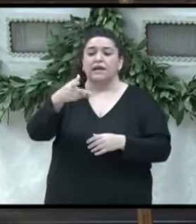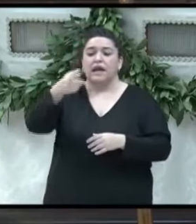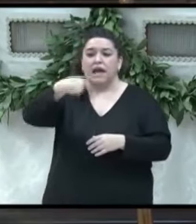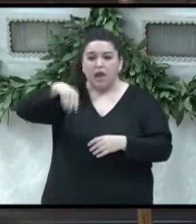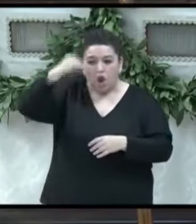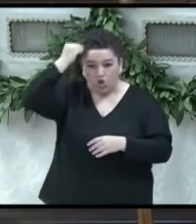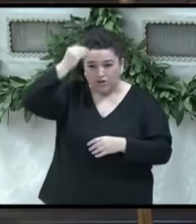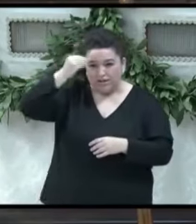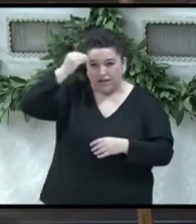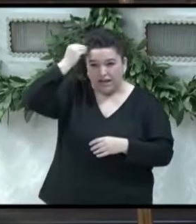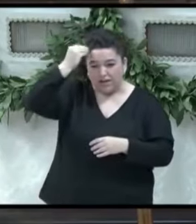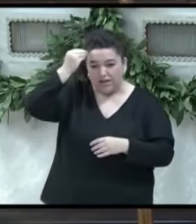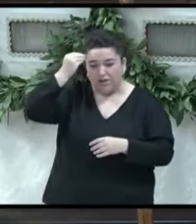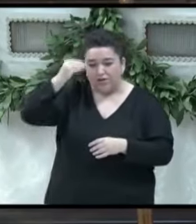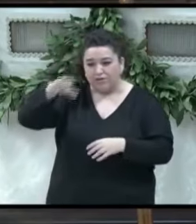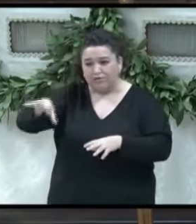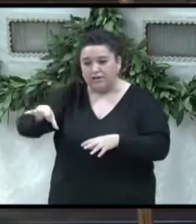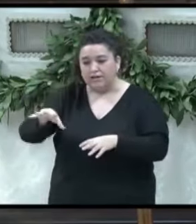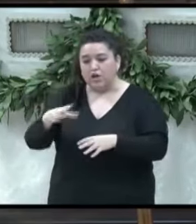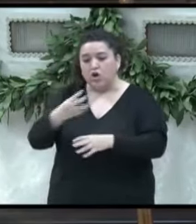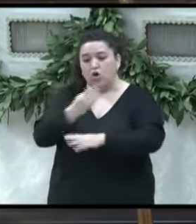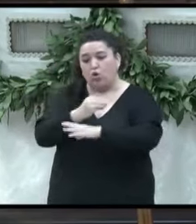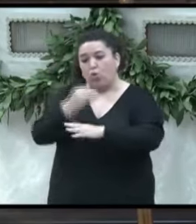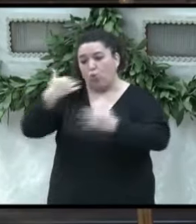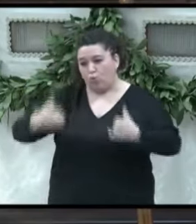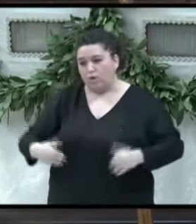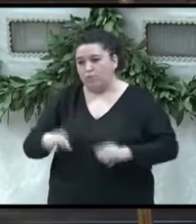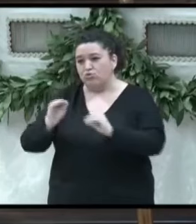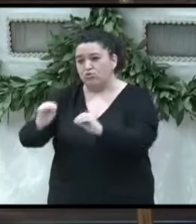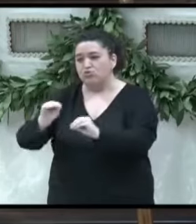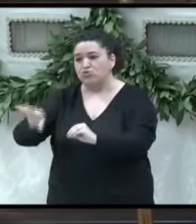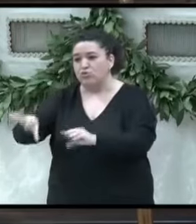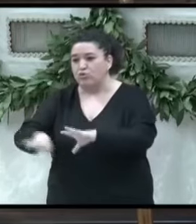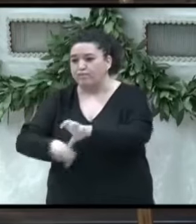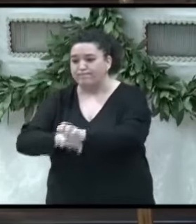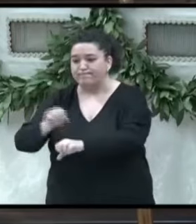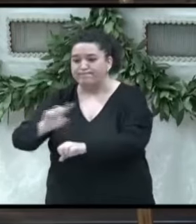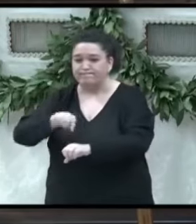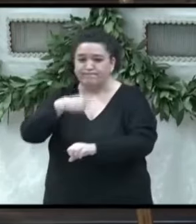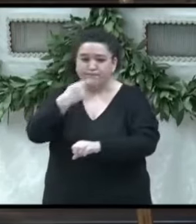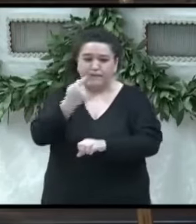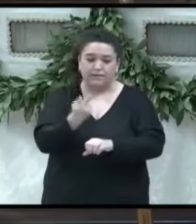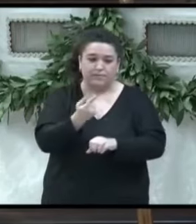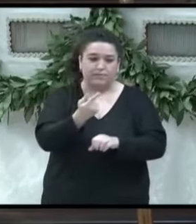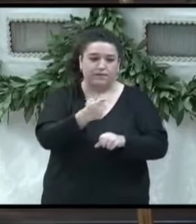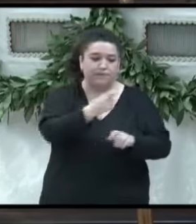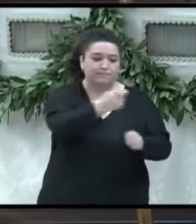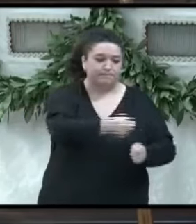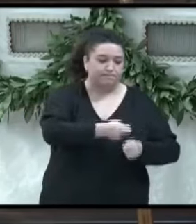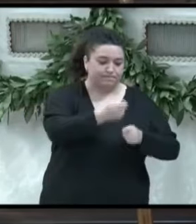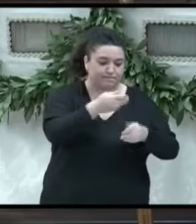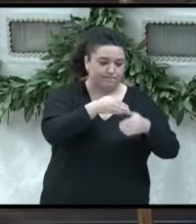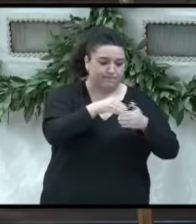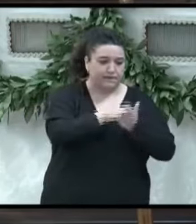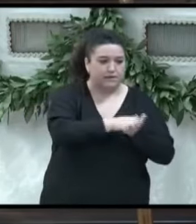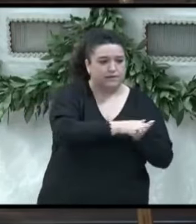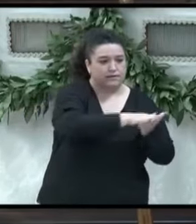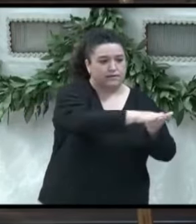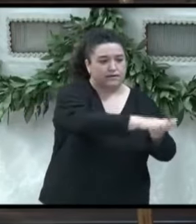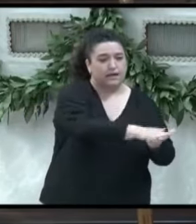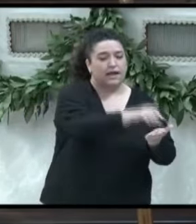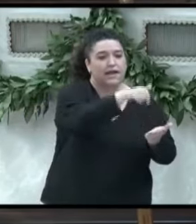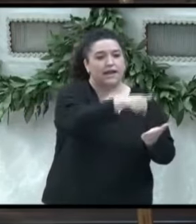mozárabes recogieron sus restos los enterraron en el cementerio de